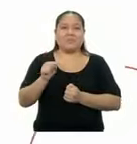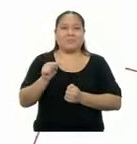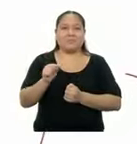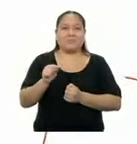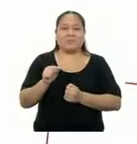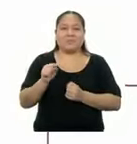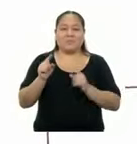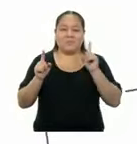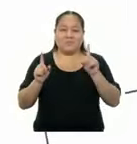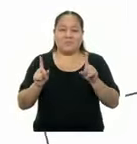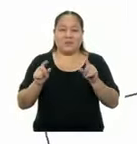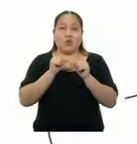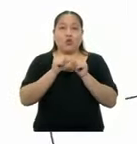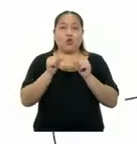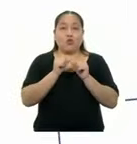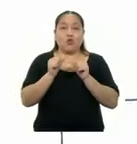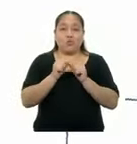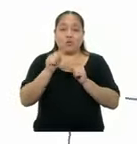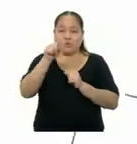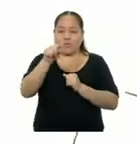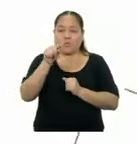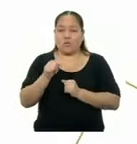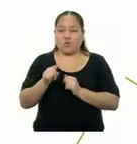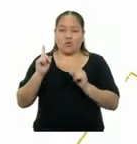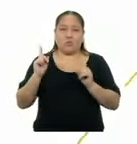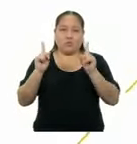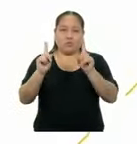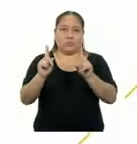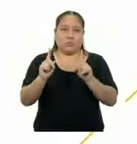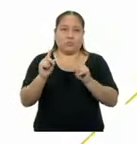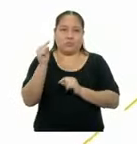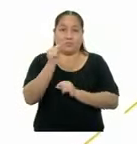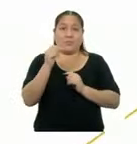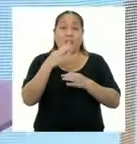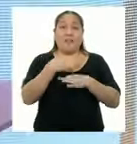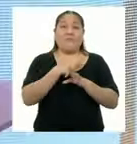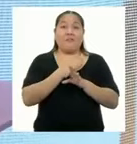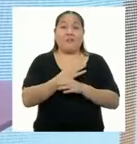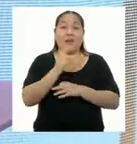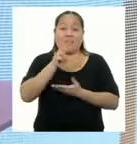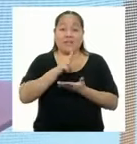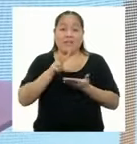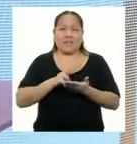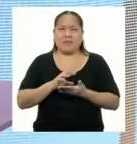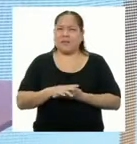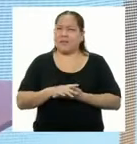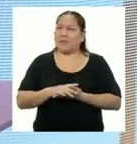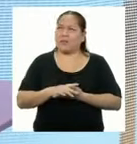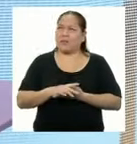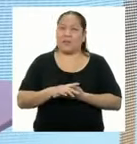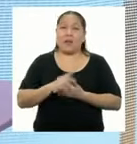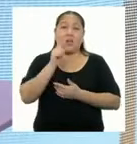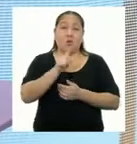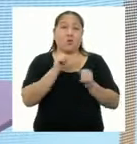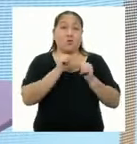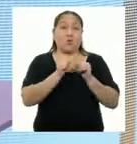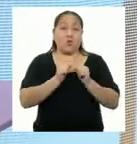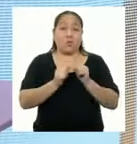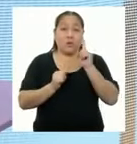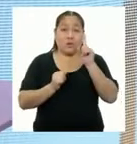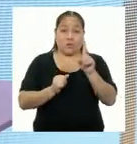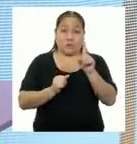2 números separados por 2 puntos, de esta manera. Hay un valor en la realidad